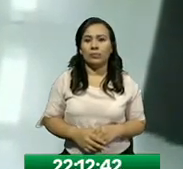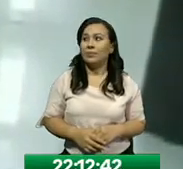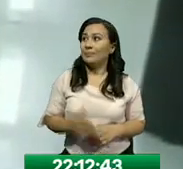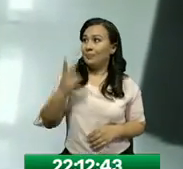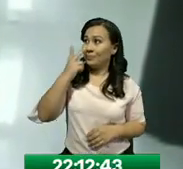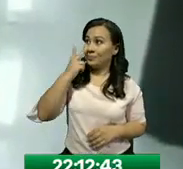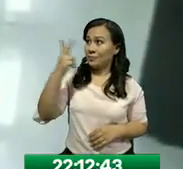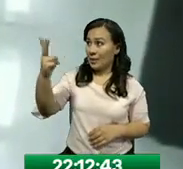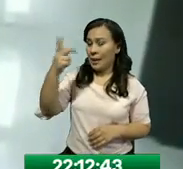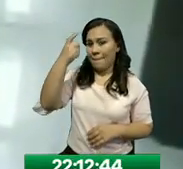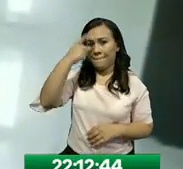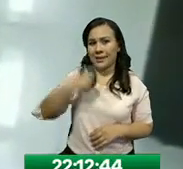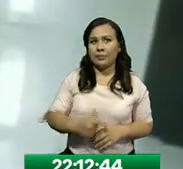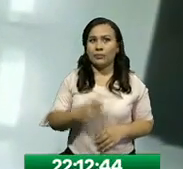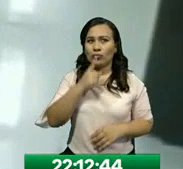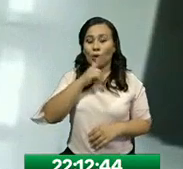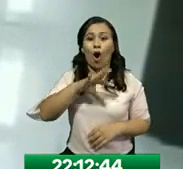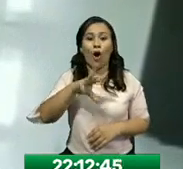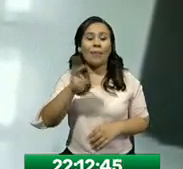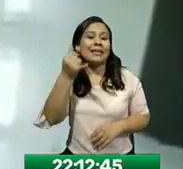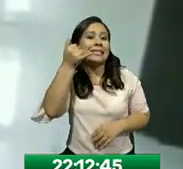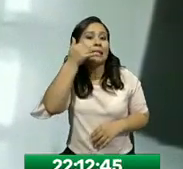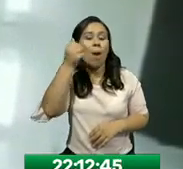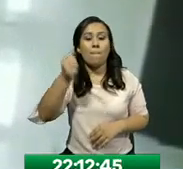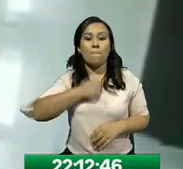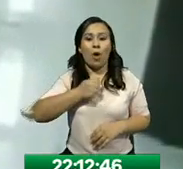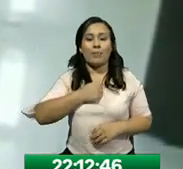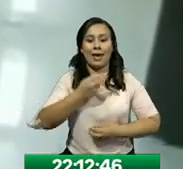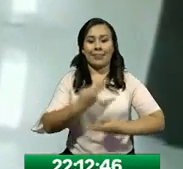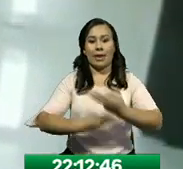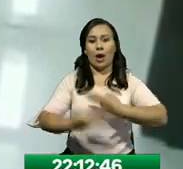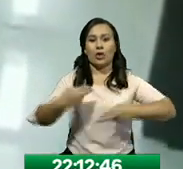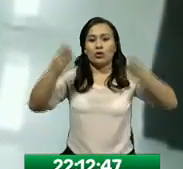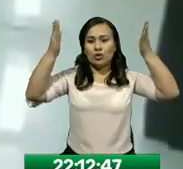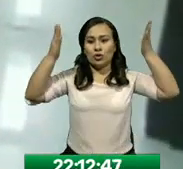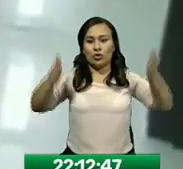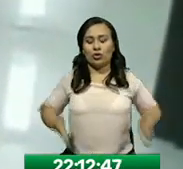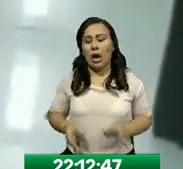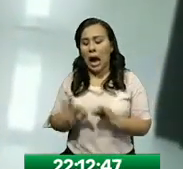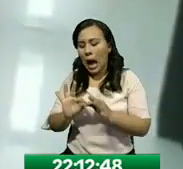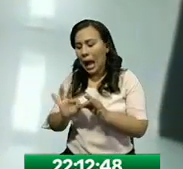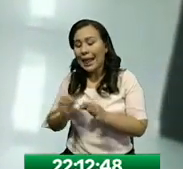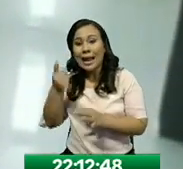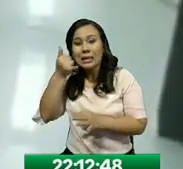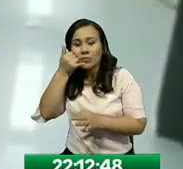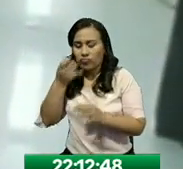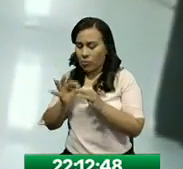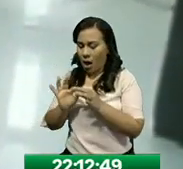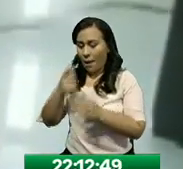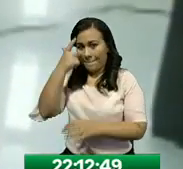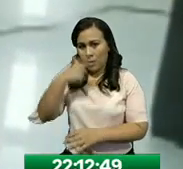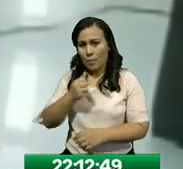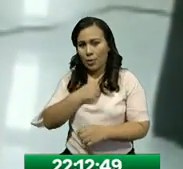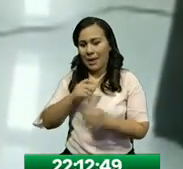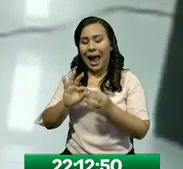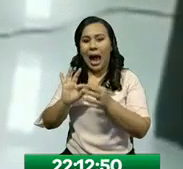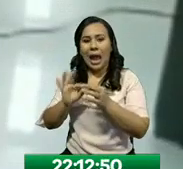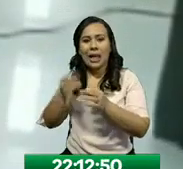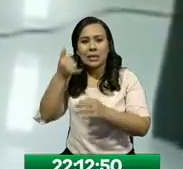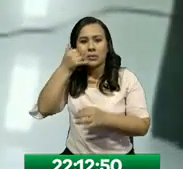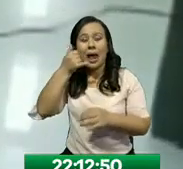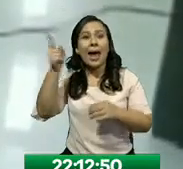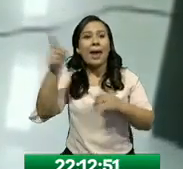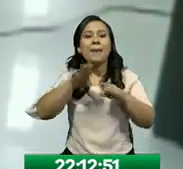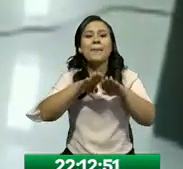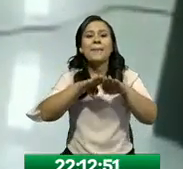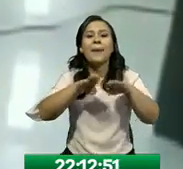Este es el momento exacto en que le hurtan el teléfono celular al propietario de un local de reparación de estos equipos móviles en la Bahía, en el centro de